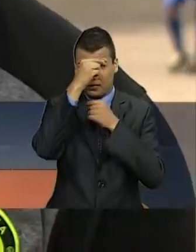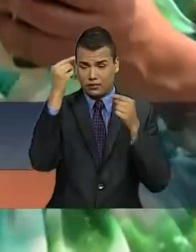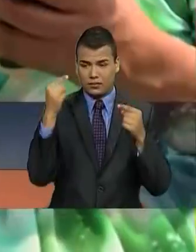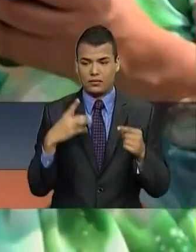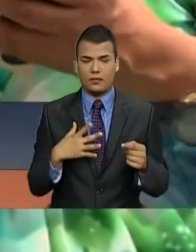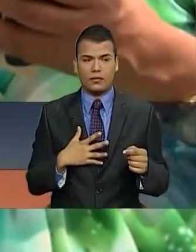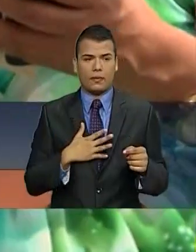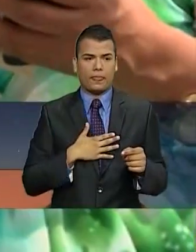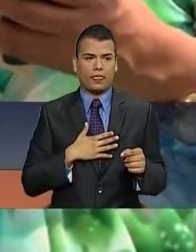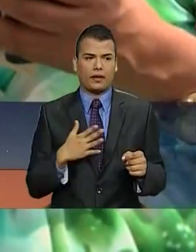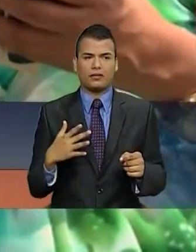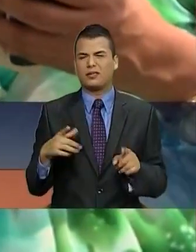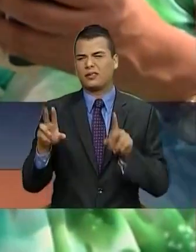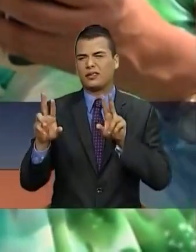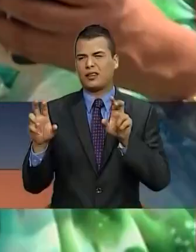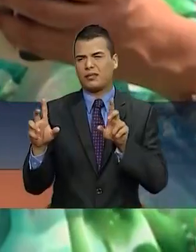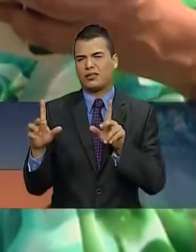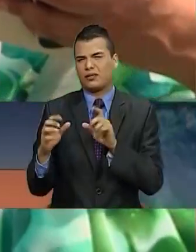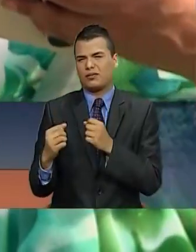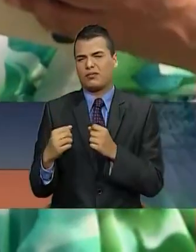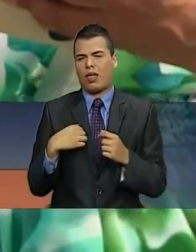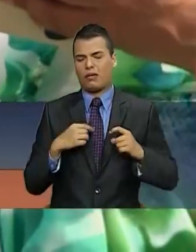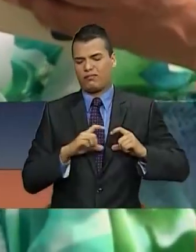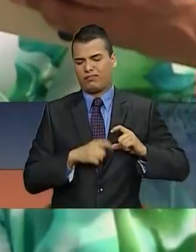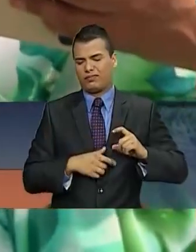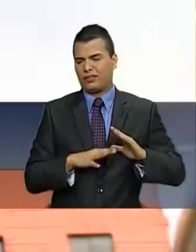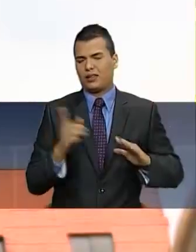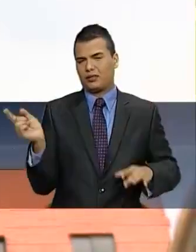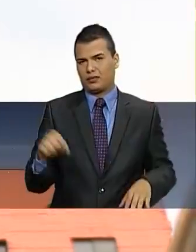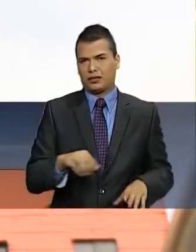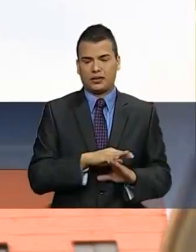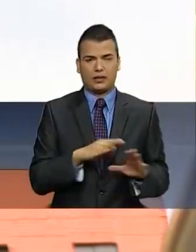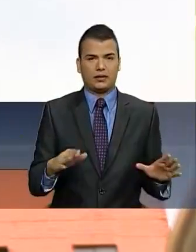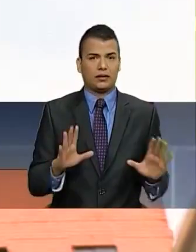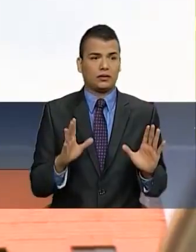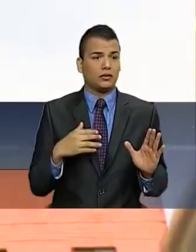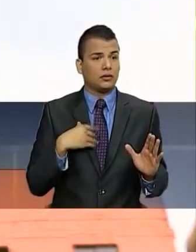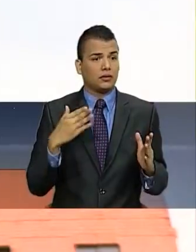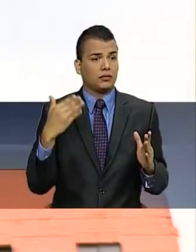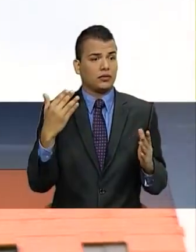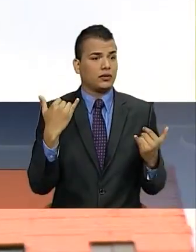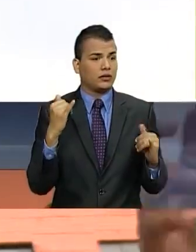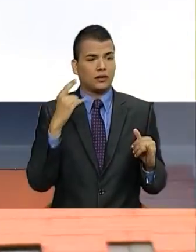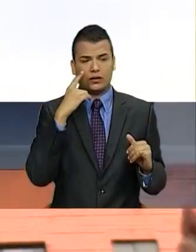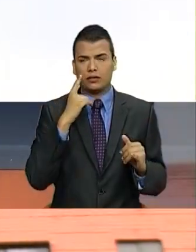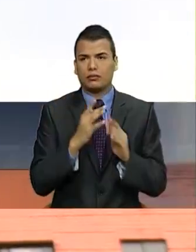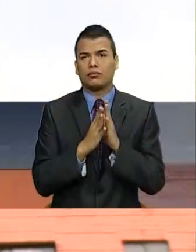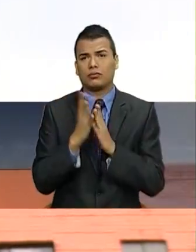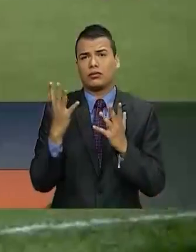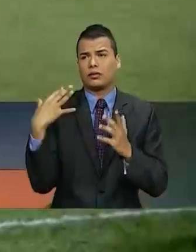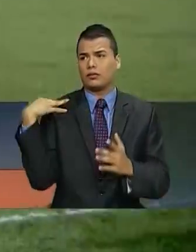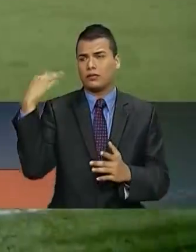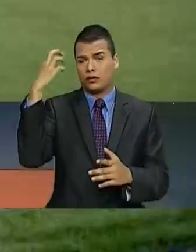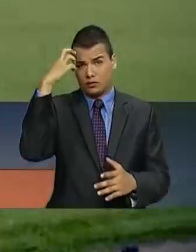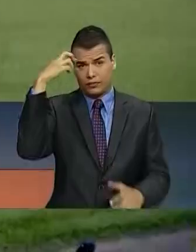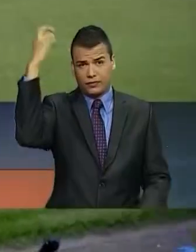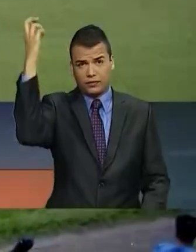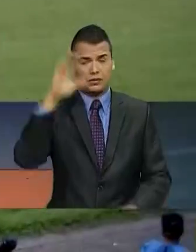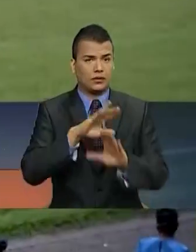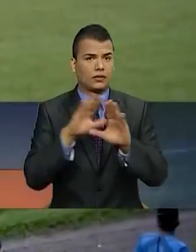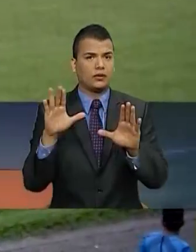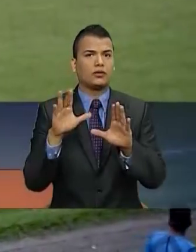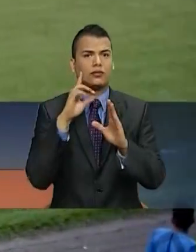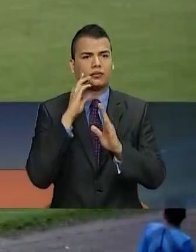sentimental y me vine. 6 años después, busca la posibilidad de ser visto por un equipo de la categoría profesional, por lo